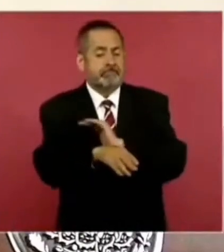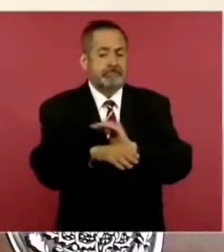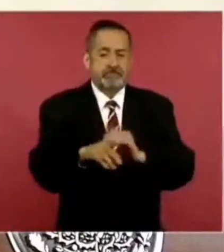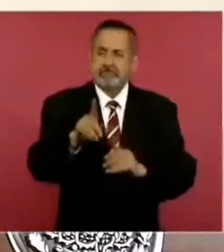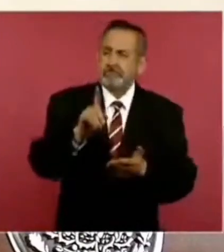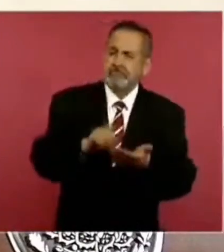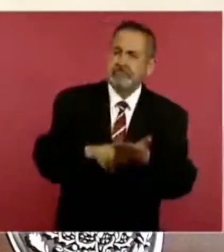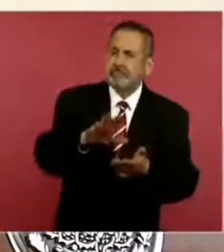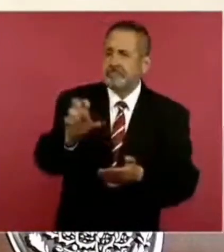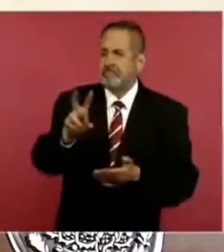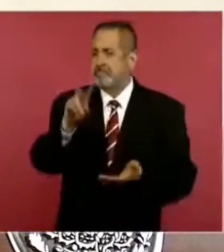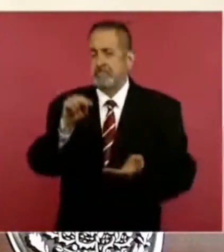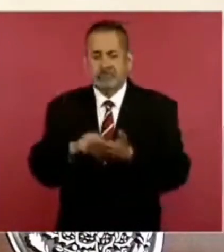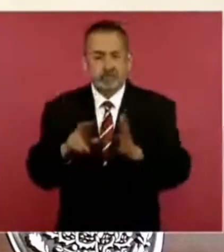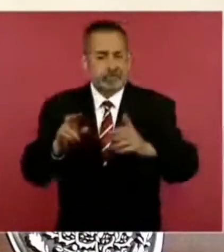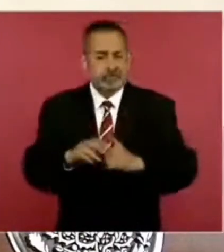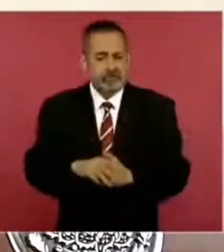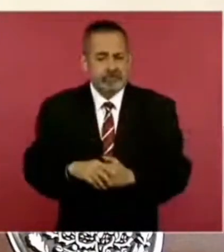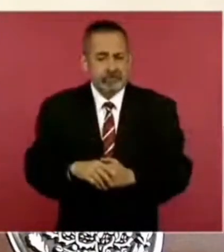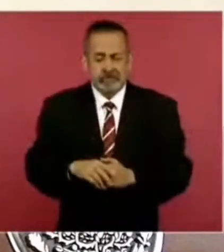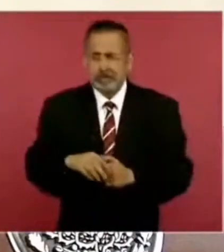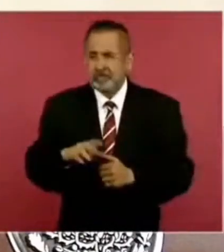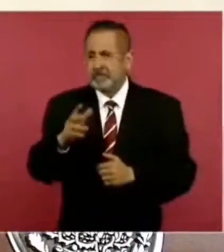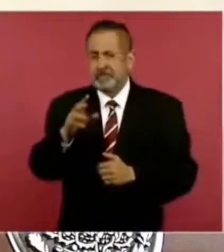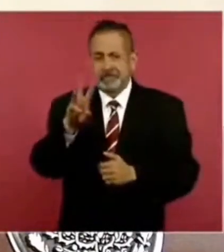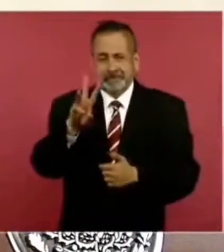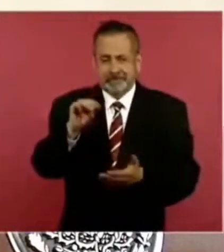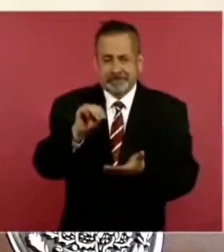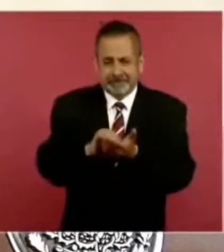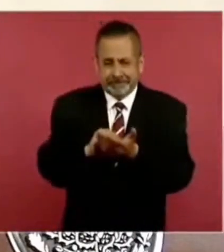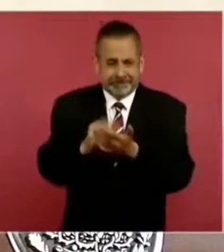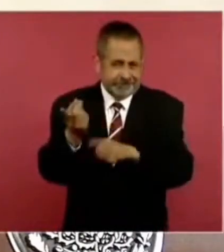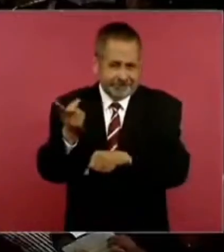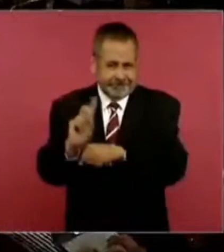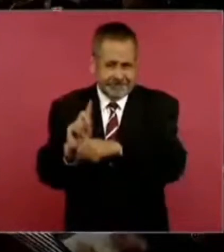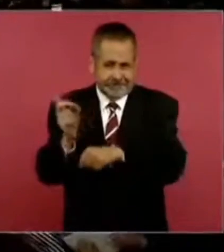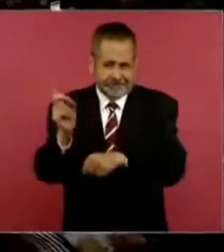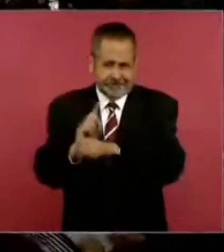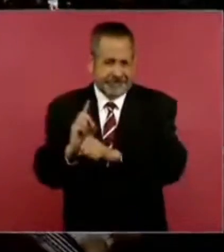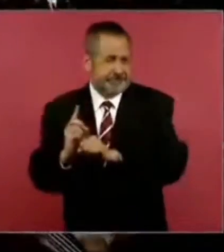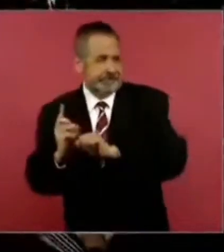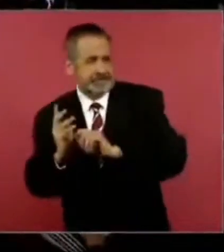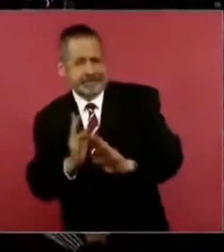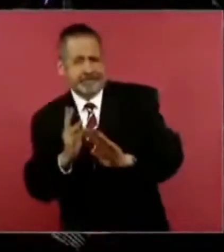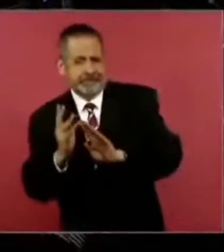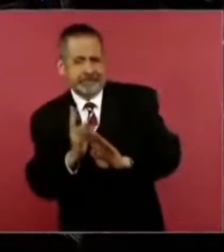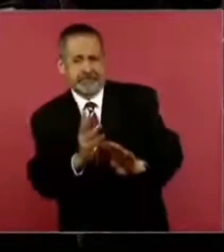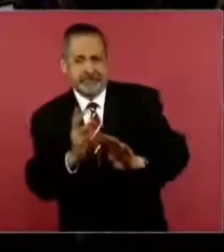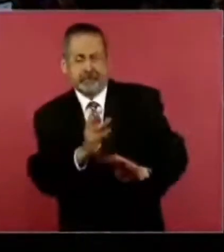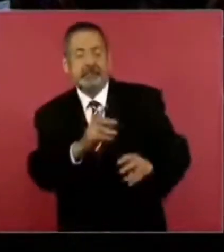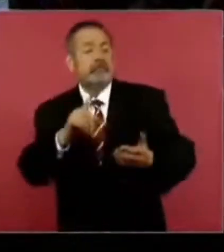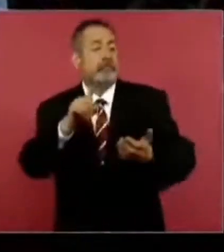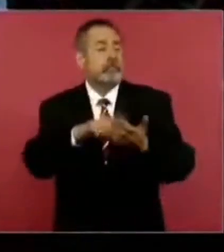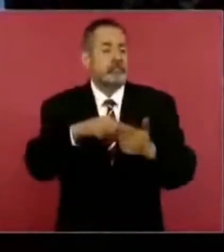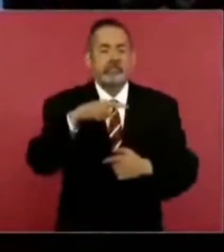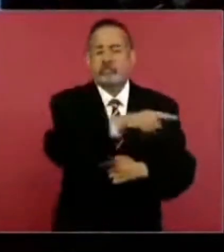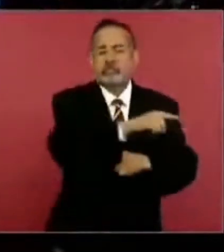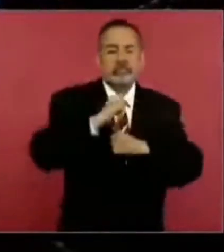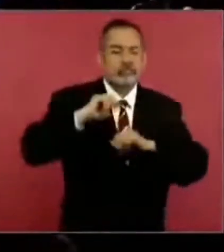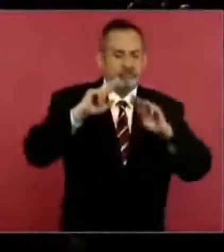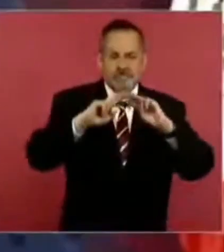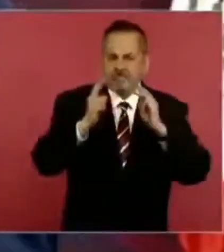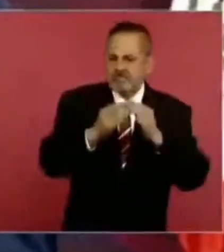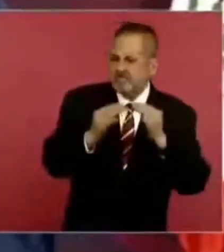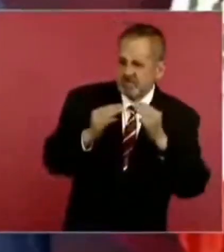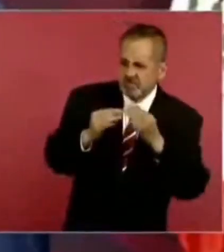1.500, 2.000, llegaron a pasar hasta 3.000 diarios, y controlado por mafias, el